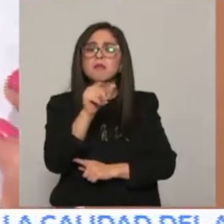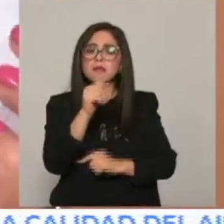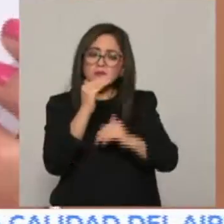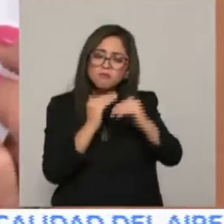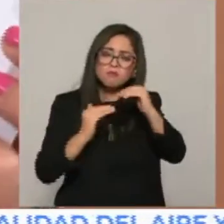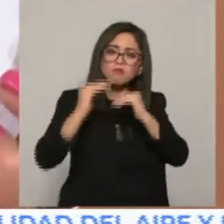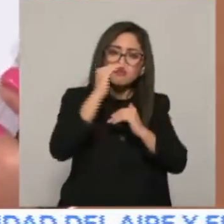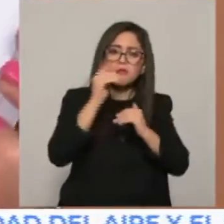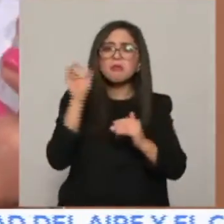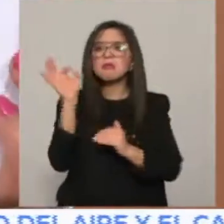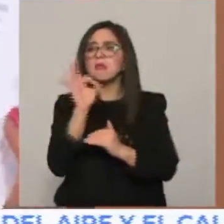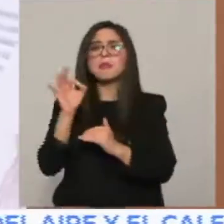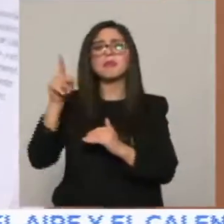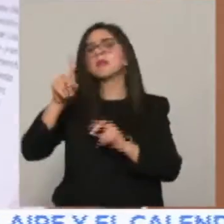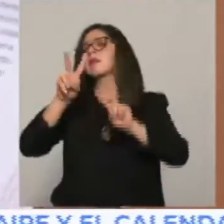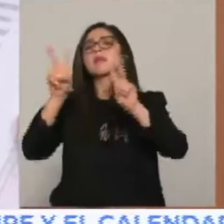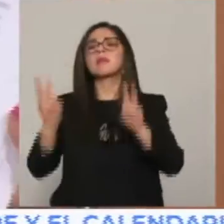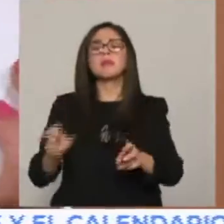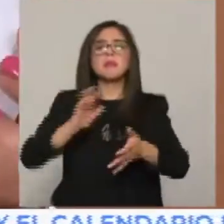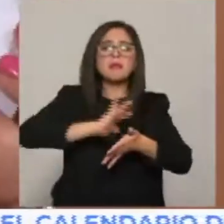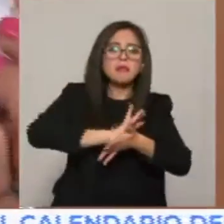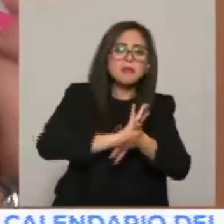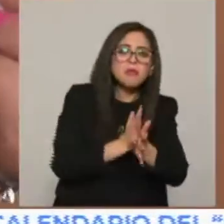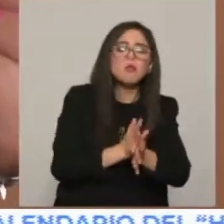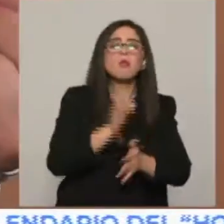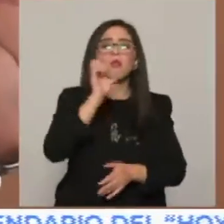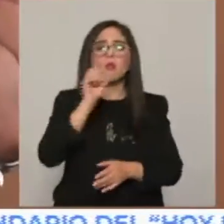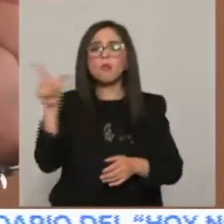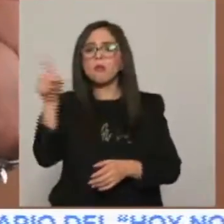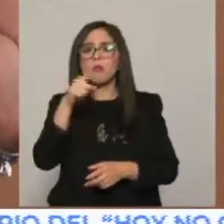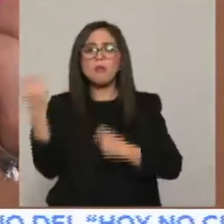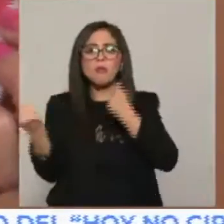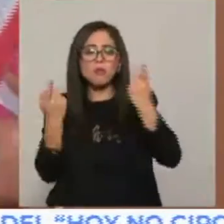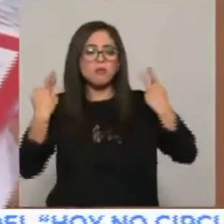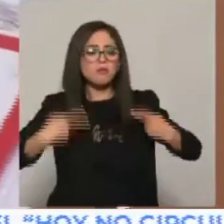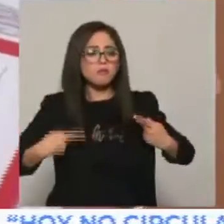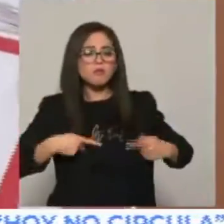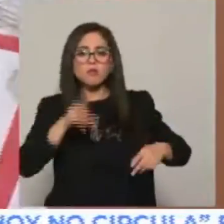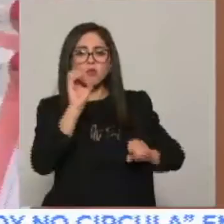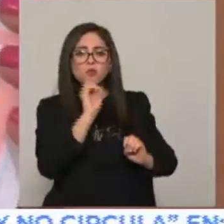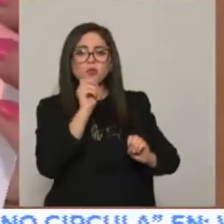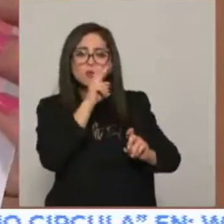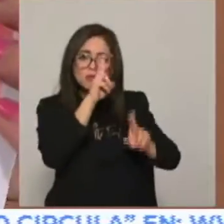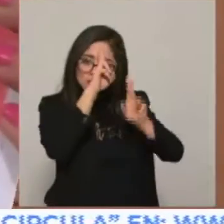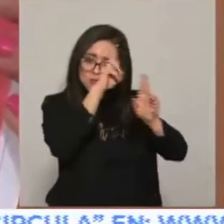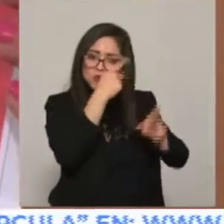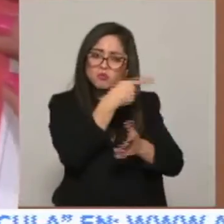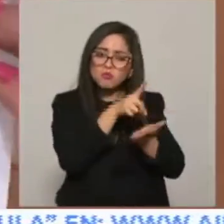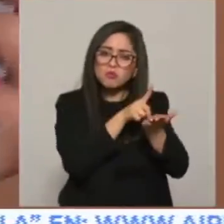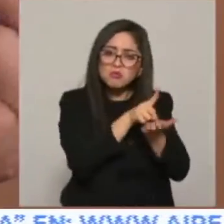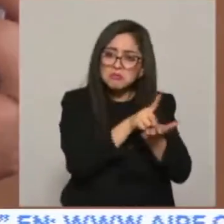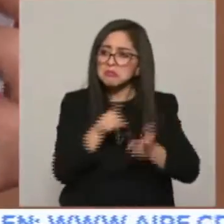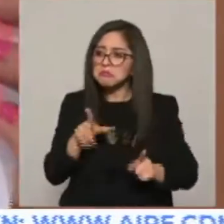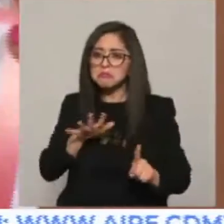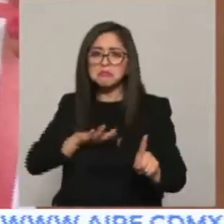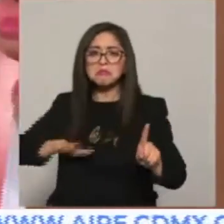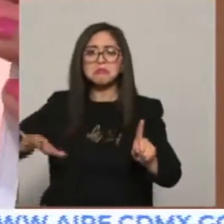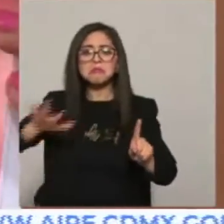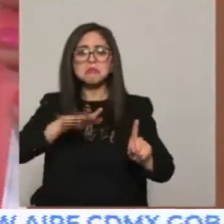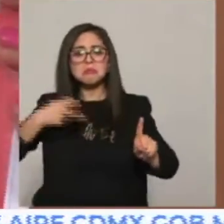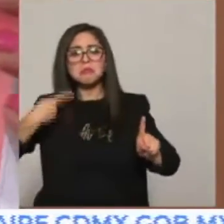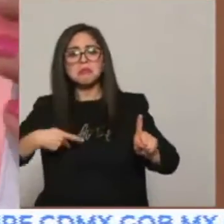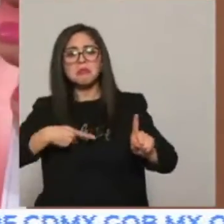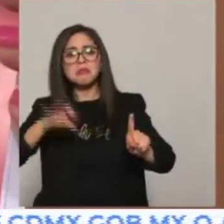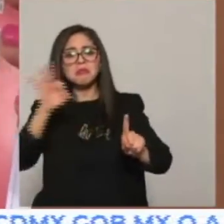alguna situación de discriminación, violaciones estructurales, precisamente la sociedad las ha tratado de excluir